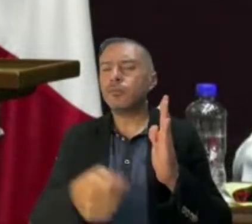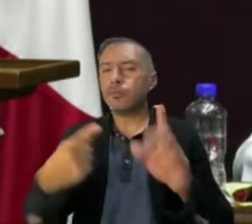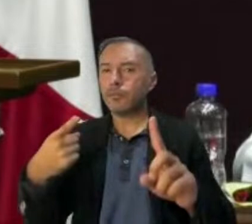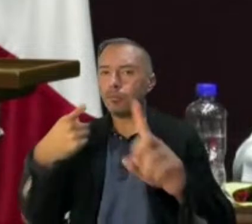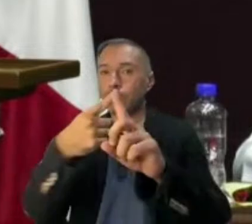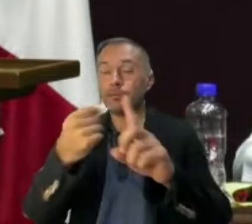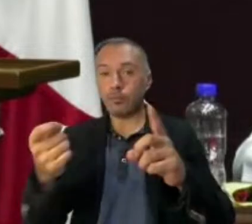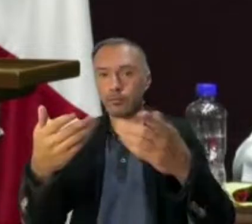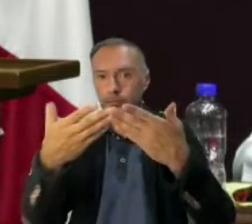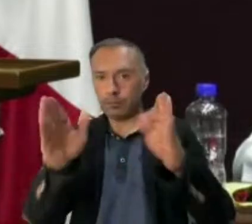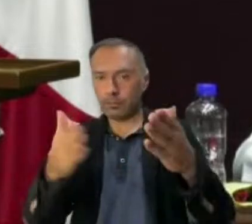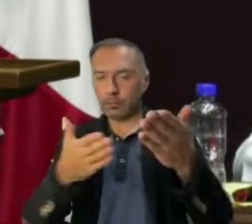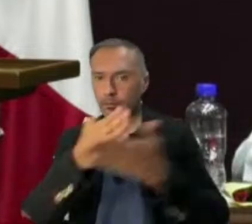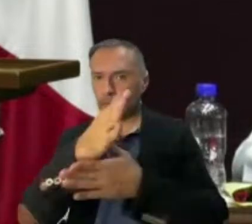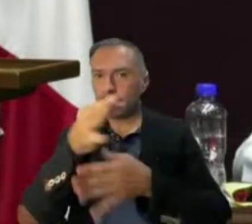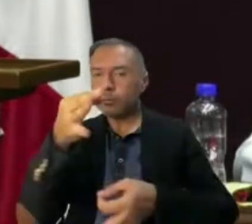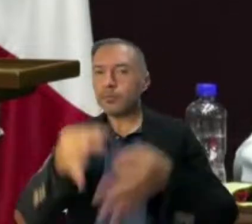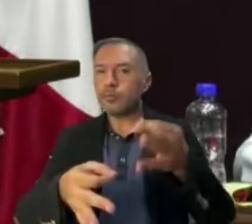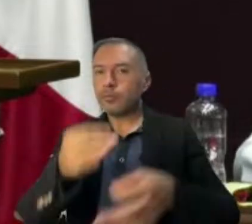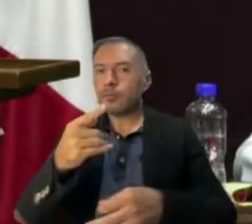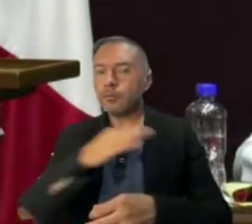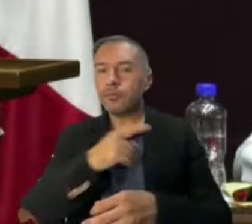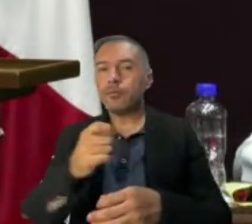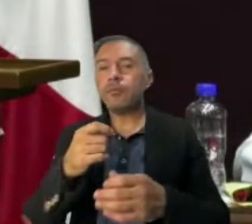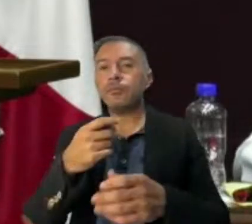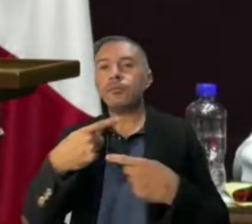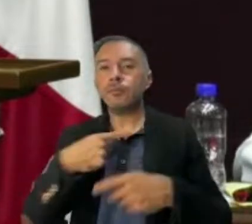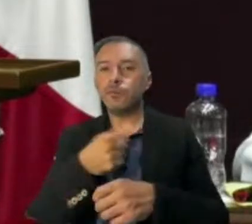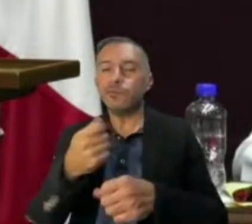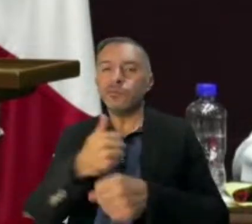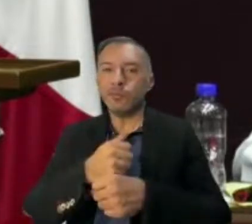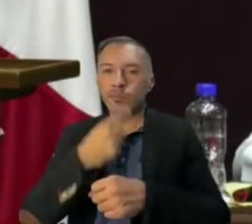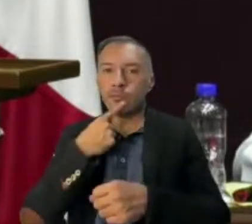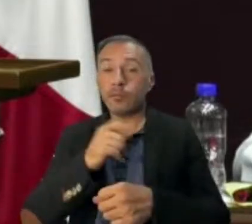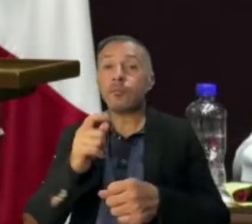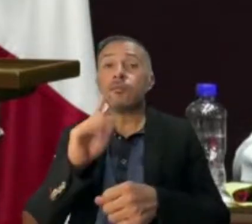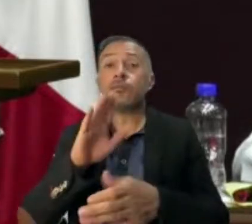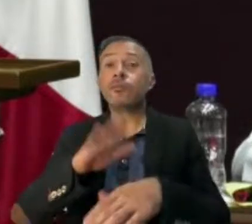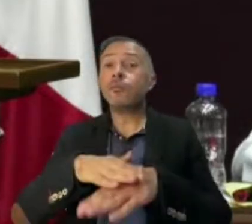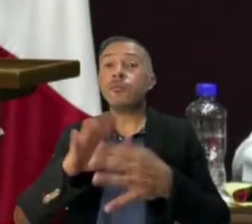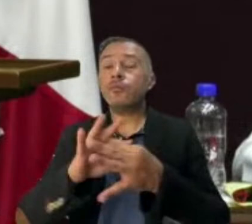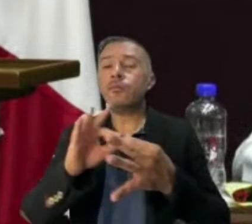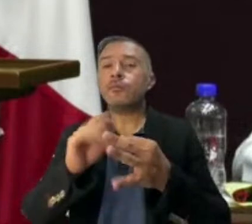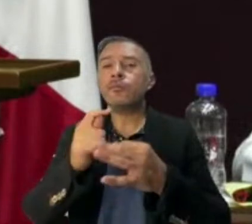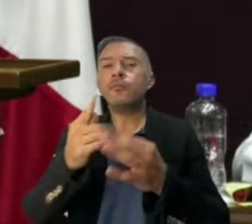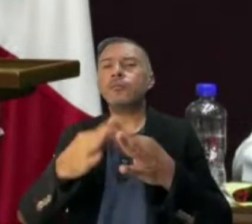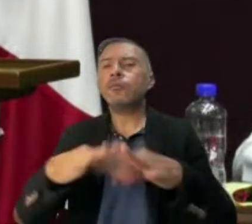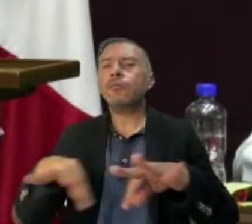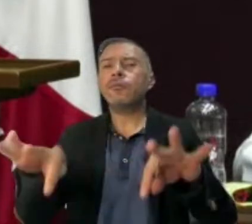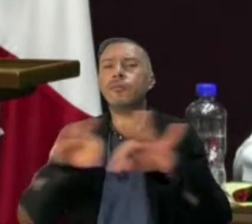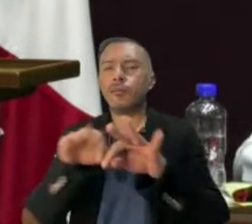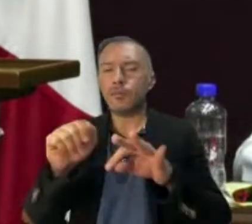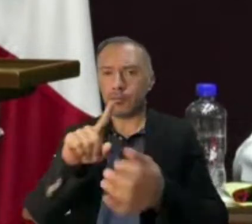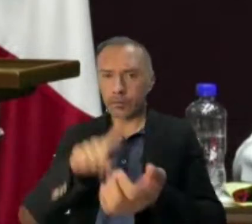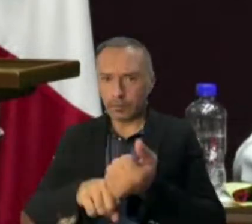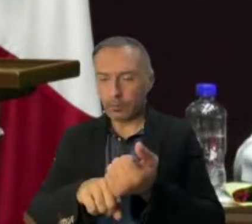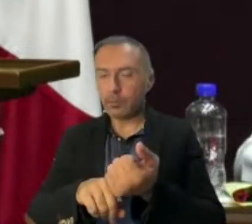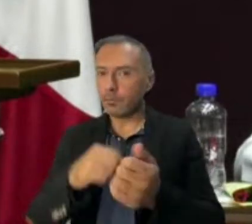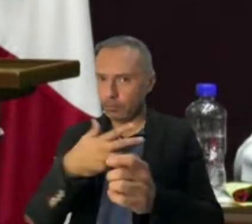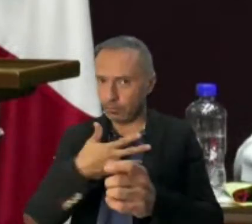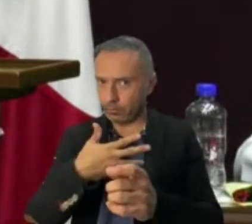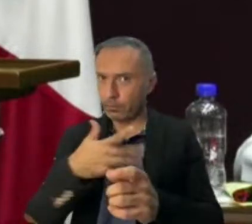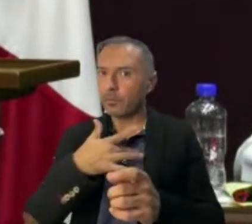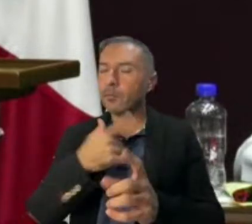la atención integral de las víctimas en la entidad. Es importante destacar que si bien existen avances significativos en